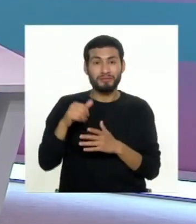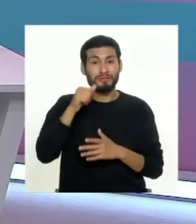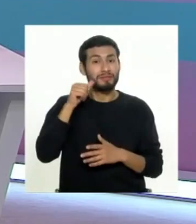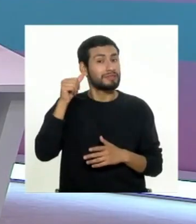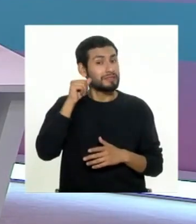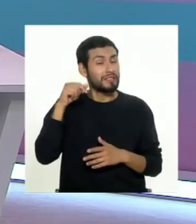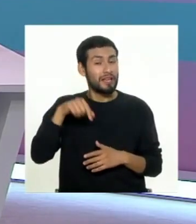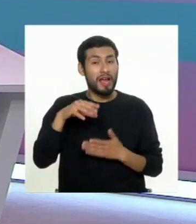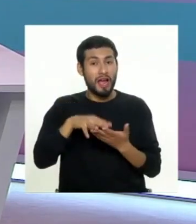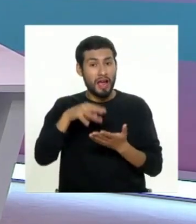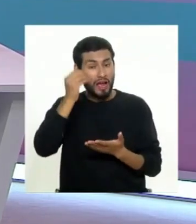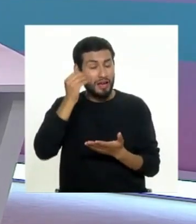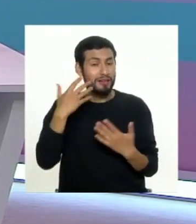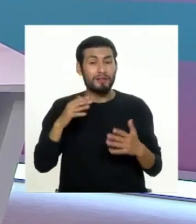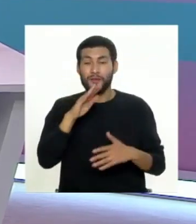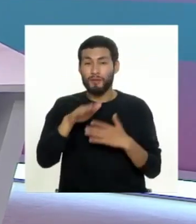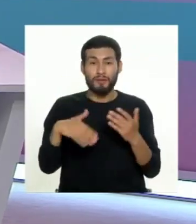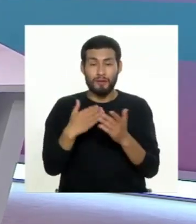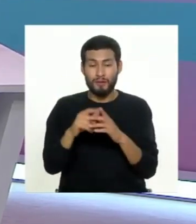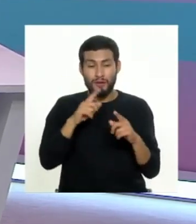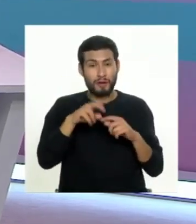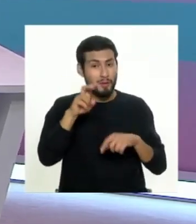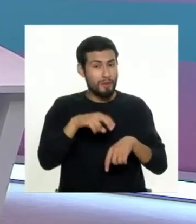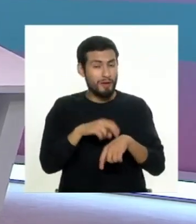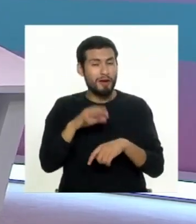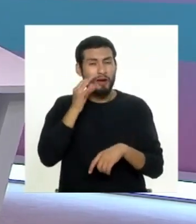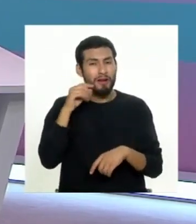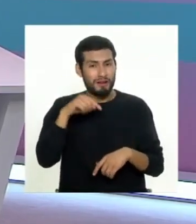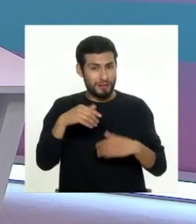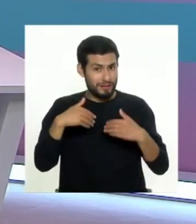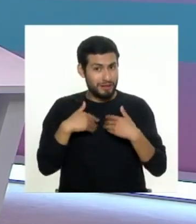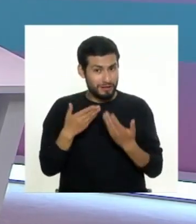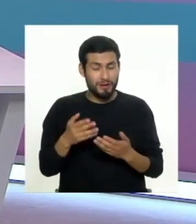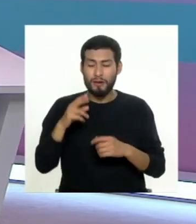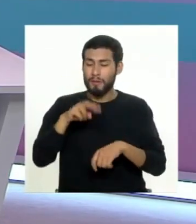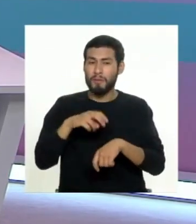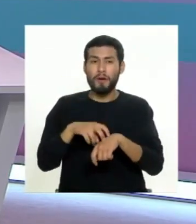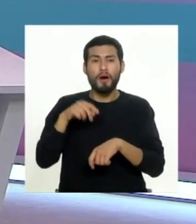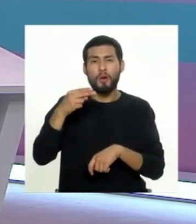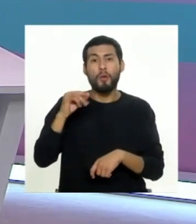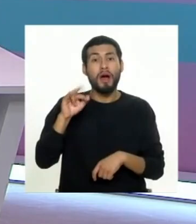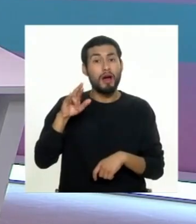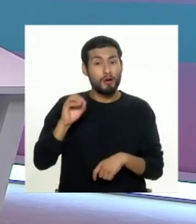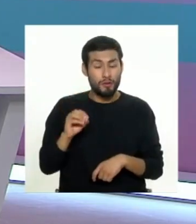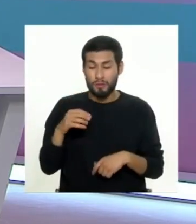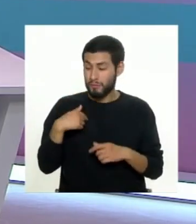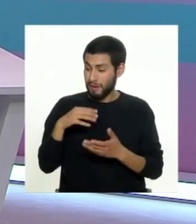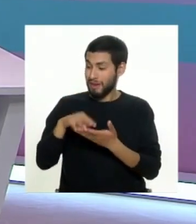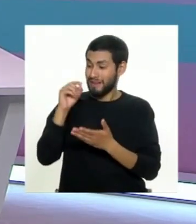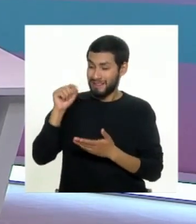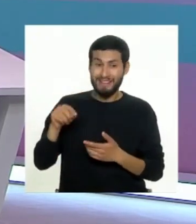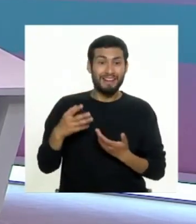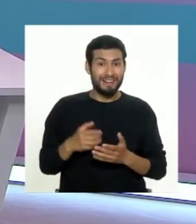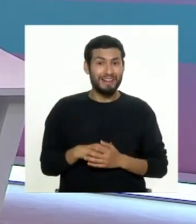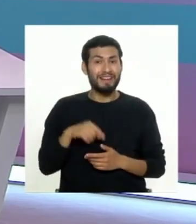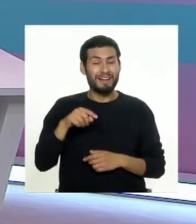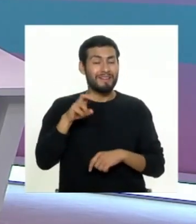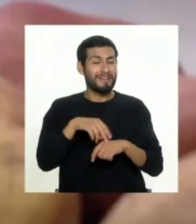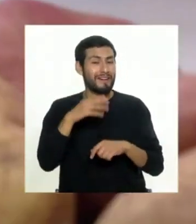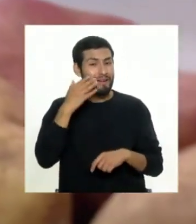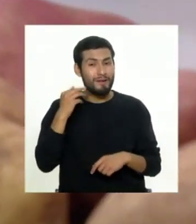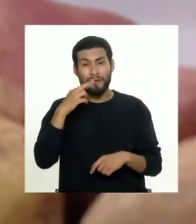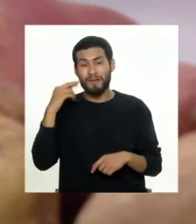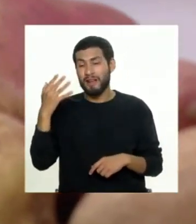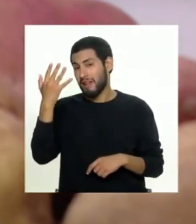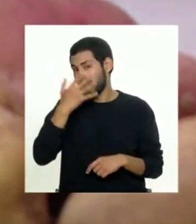de ayer, hemos aprendido, y todas nuestras ricas papas que aquí tenemos, la papa guairo, he aprendido, muy bien. La papa blanca,